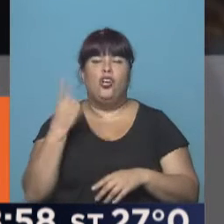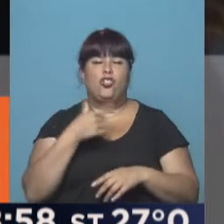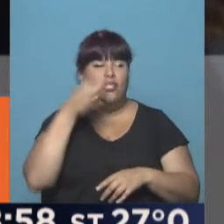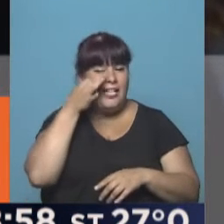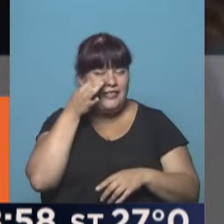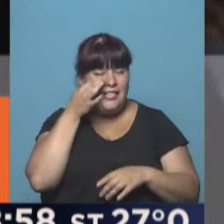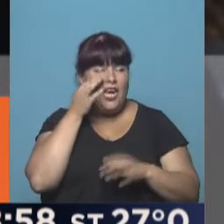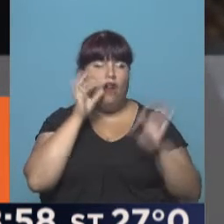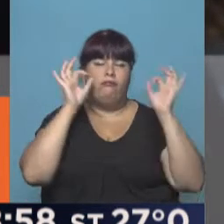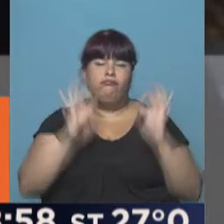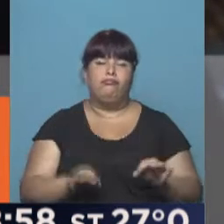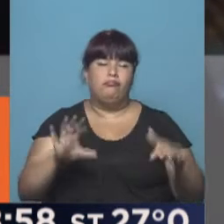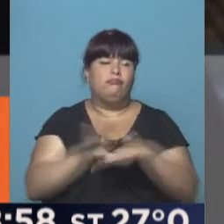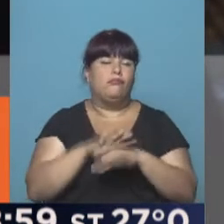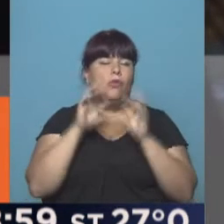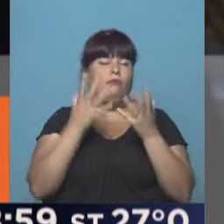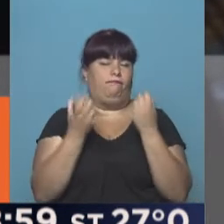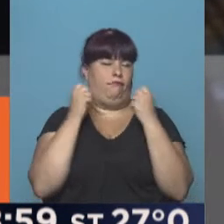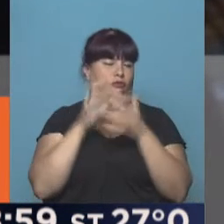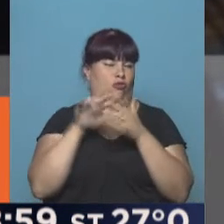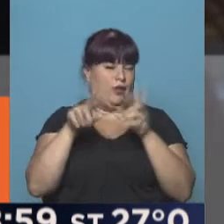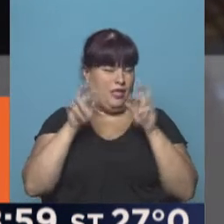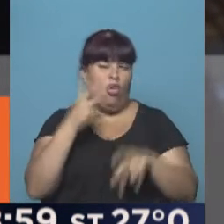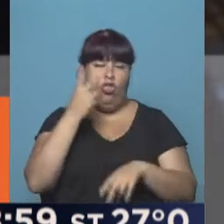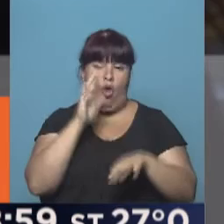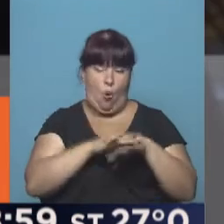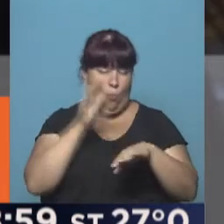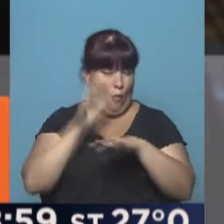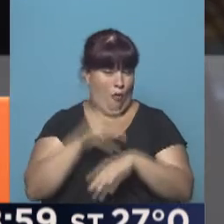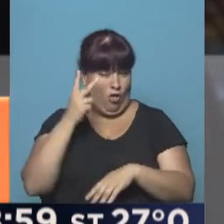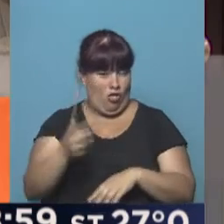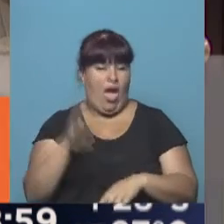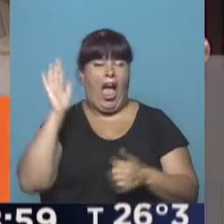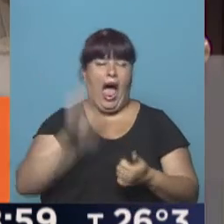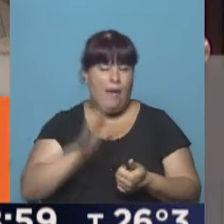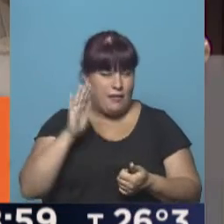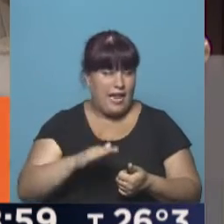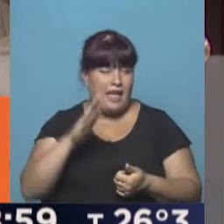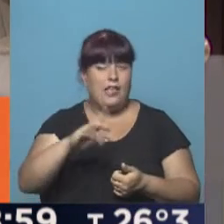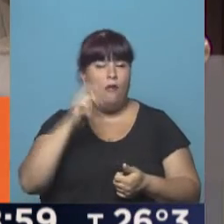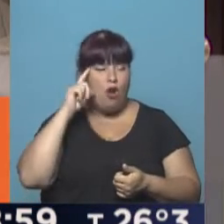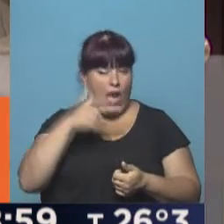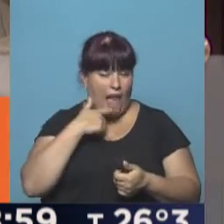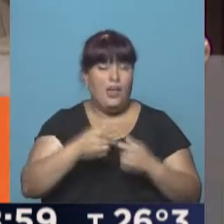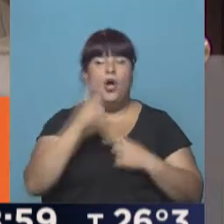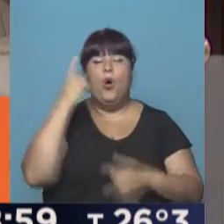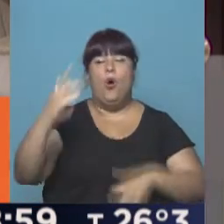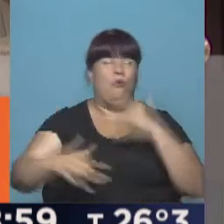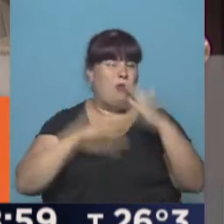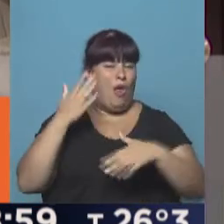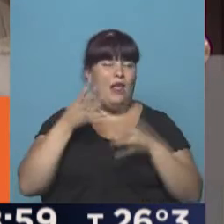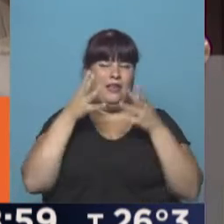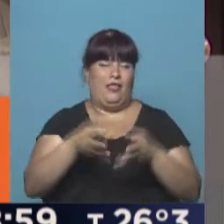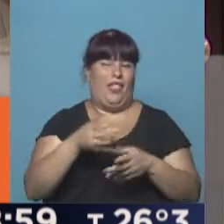testimonio fue estrictamente reservado a eso. Había 2 acusaciones, amenazas a Morales y un incidente de